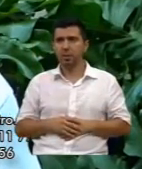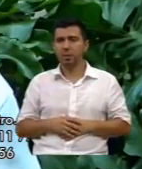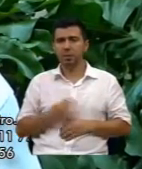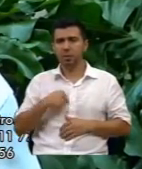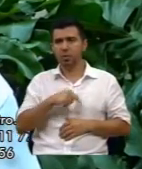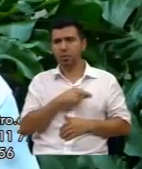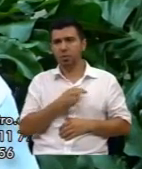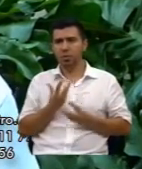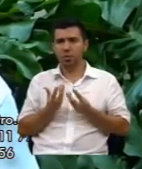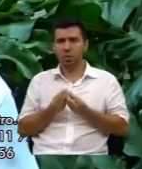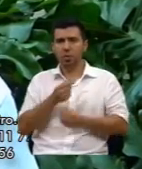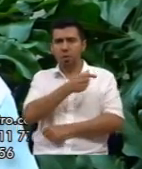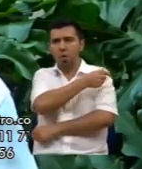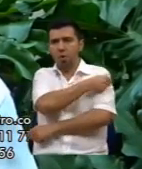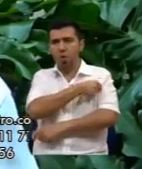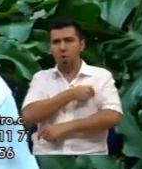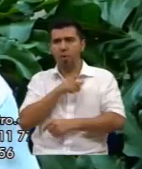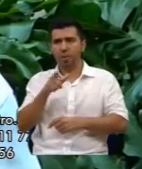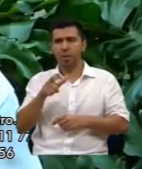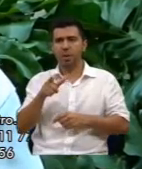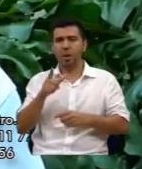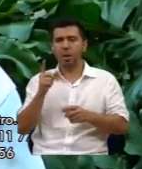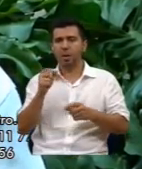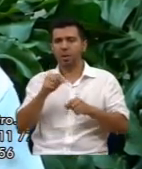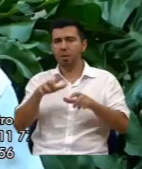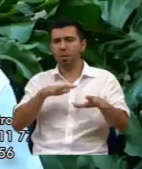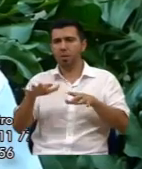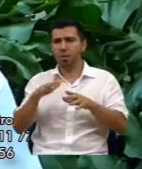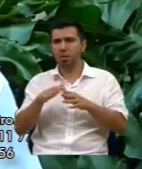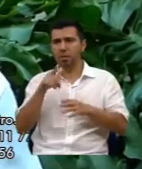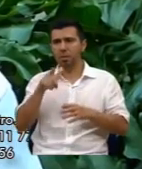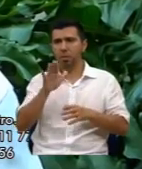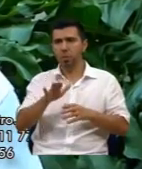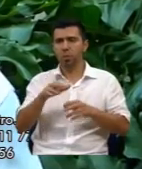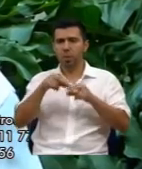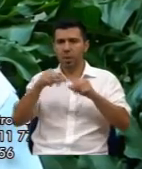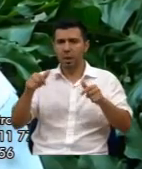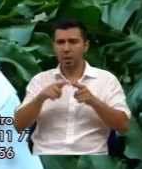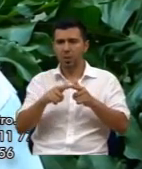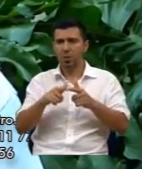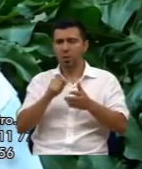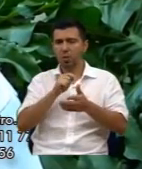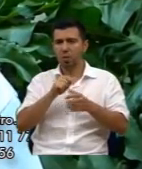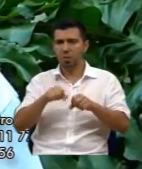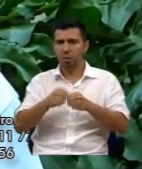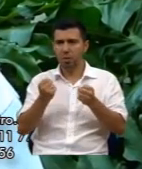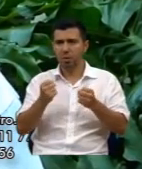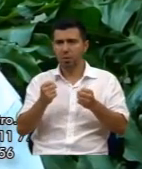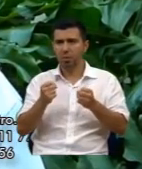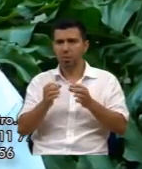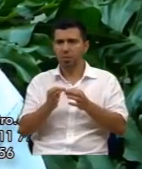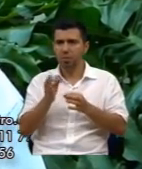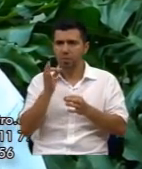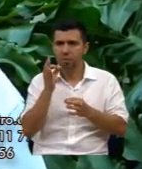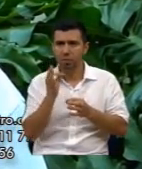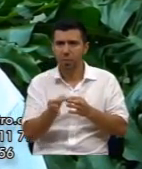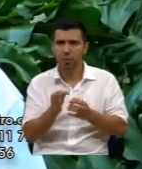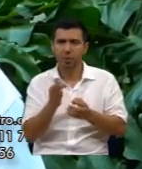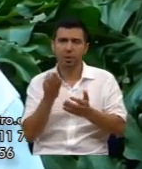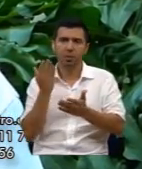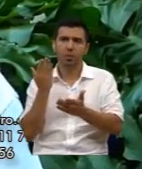Comité de Gestión de Desastres del Territorio, prioriza unos municipios y nos solicita el